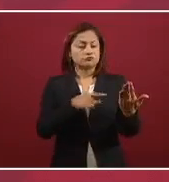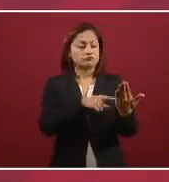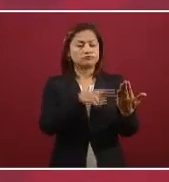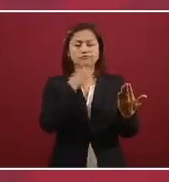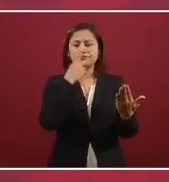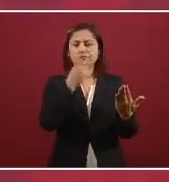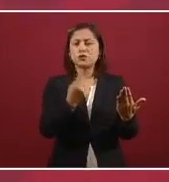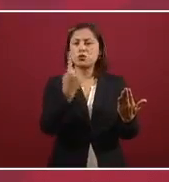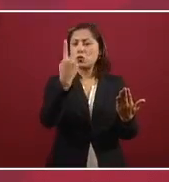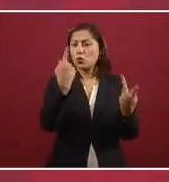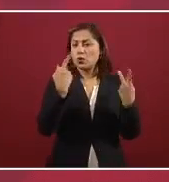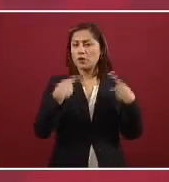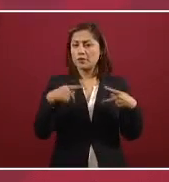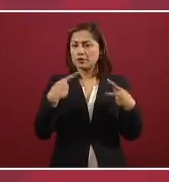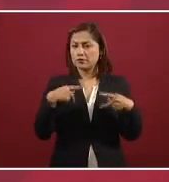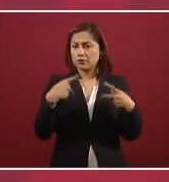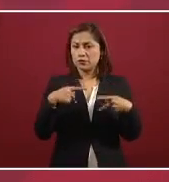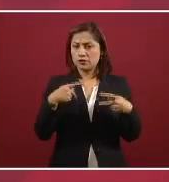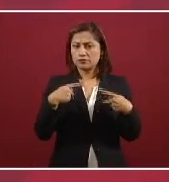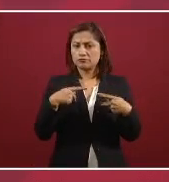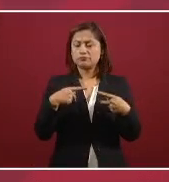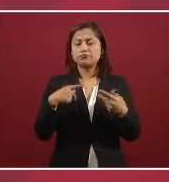de que